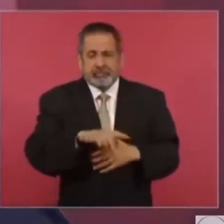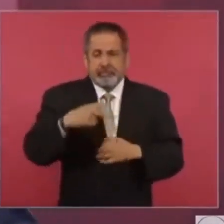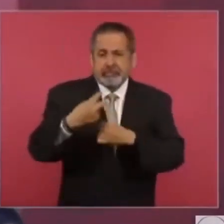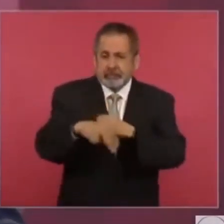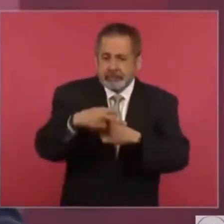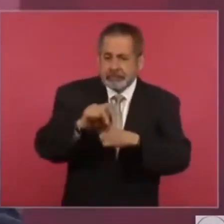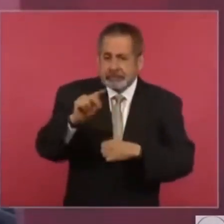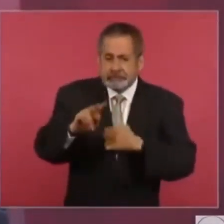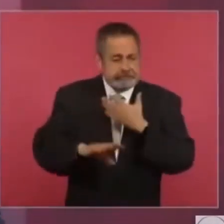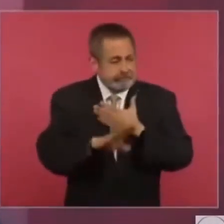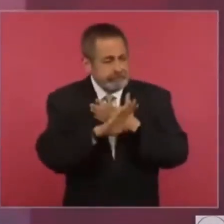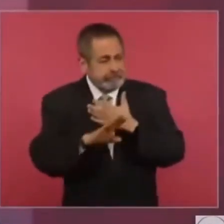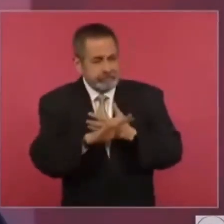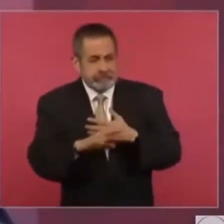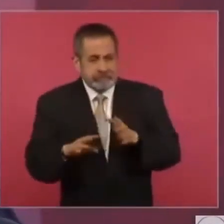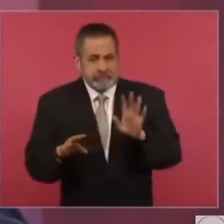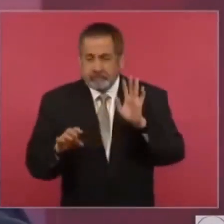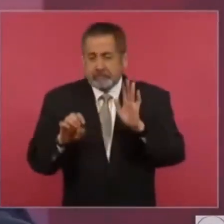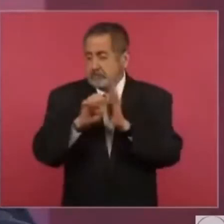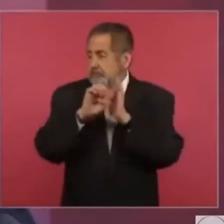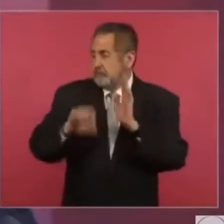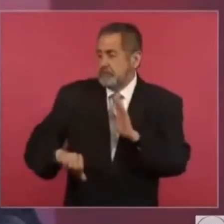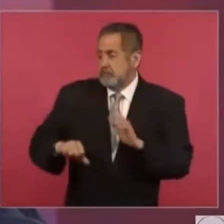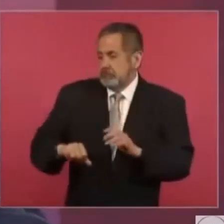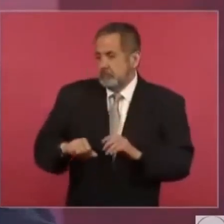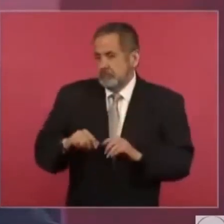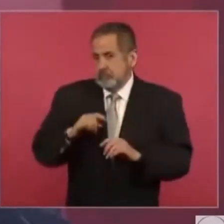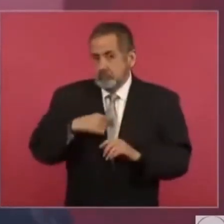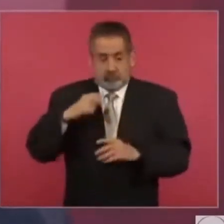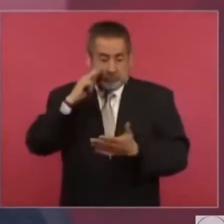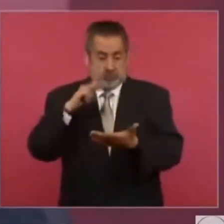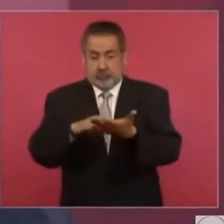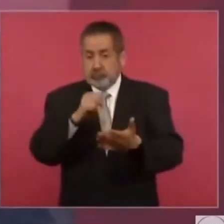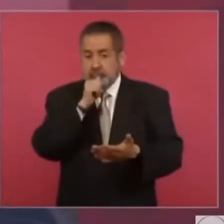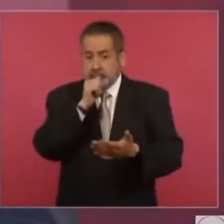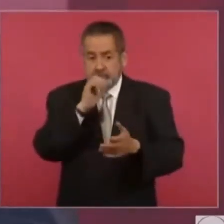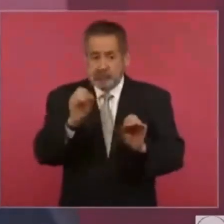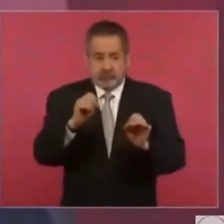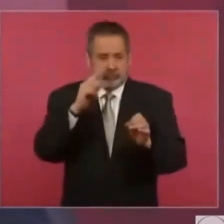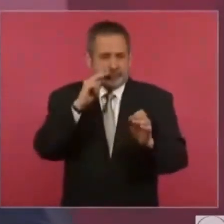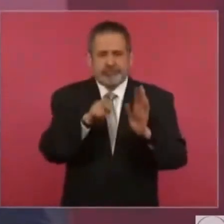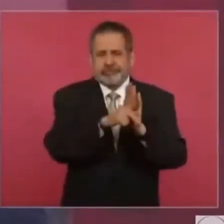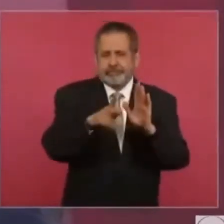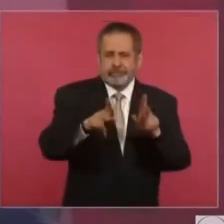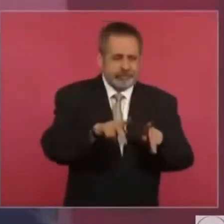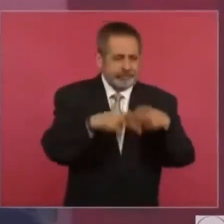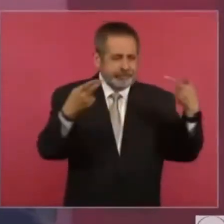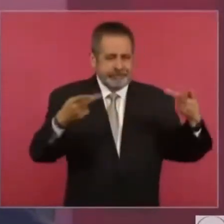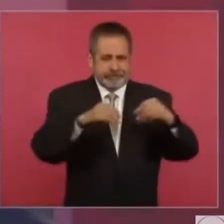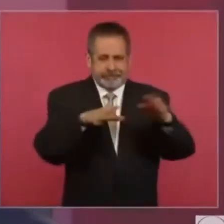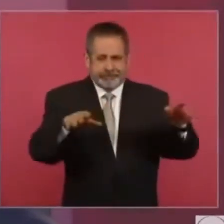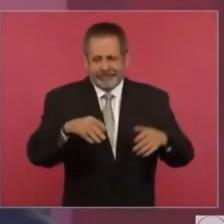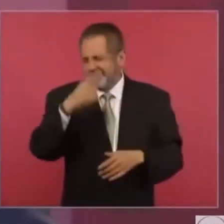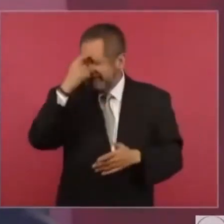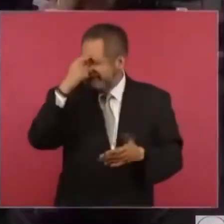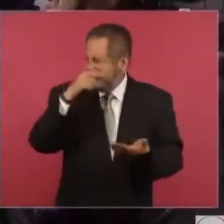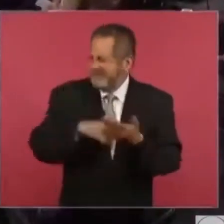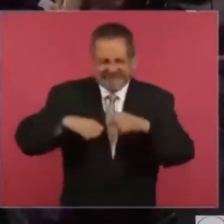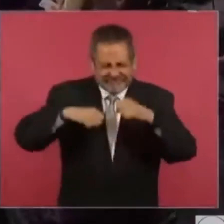Vean, hoy no los he visto, pero me los imagino, los